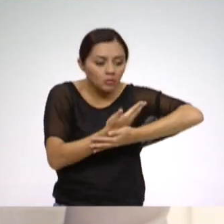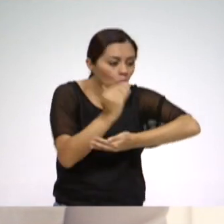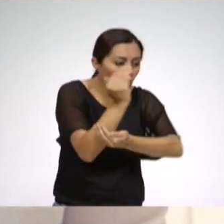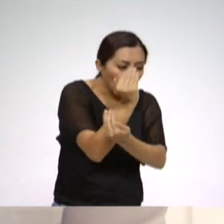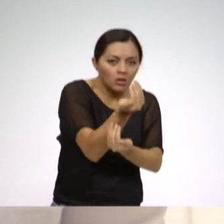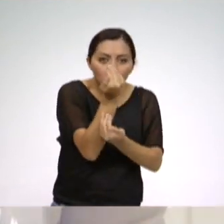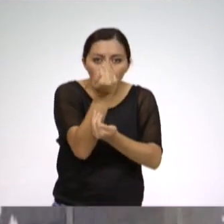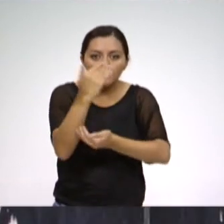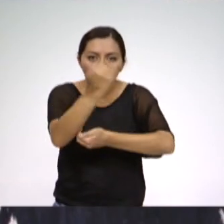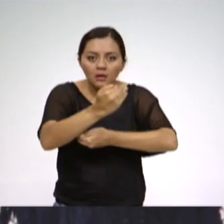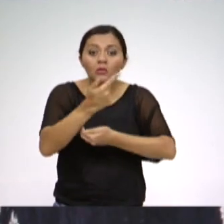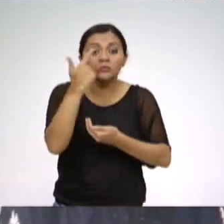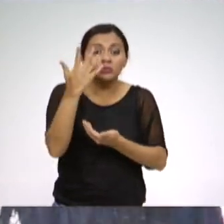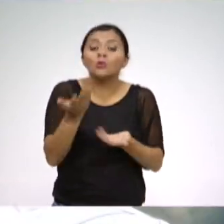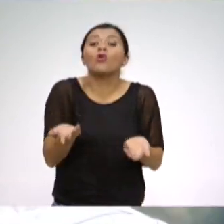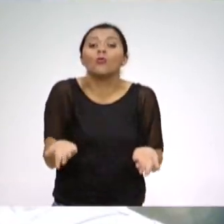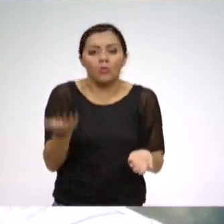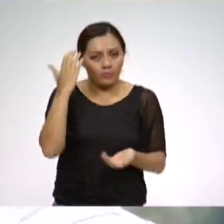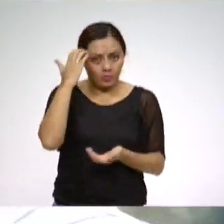preocupación de la crianza.